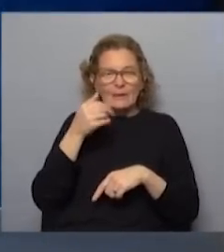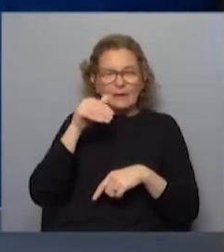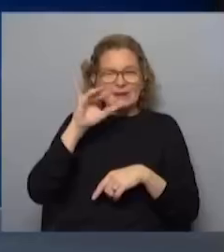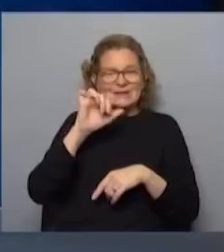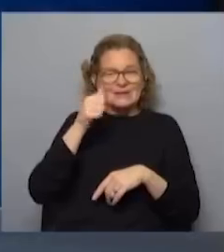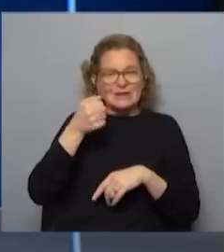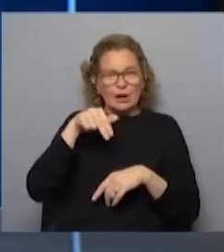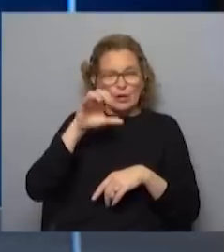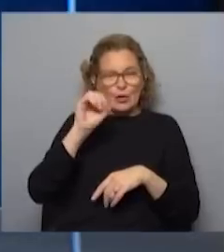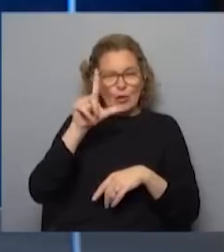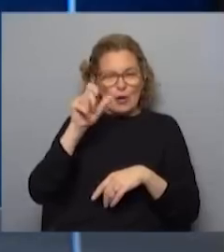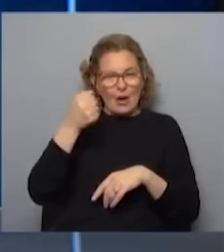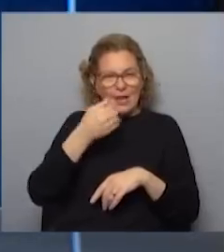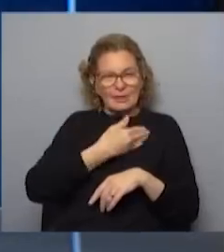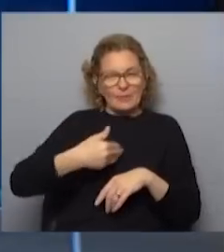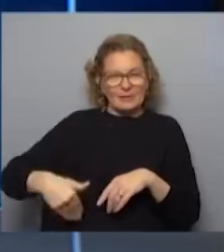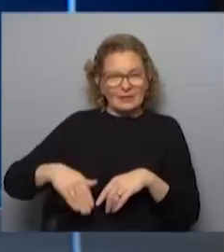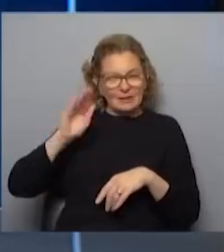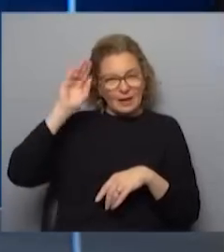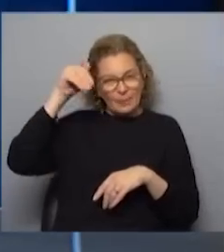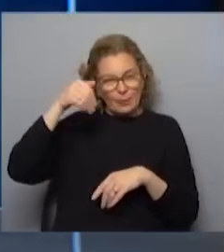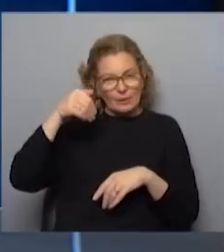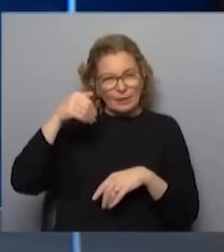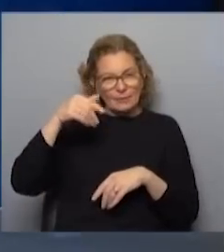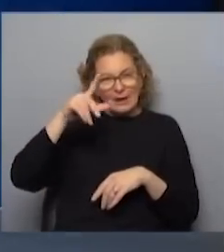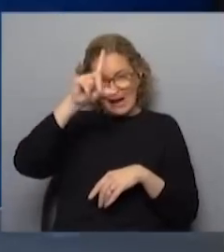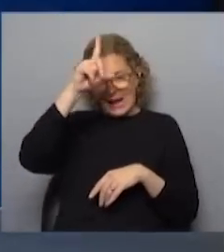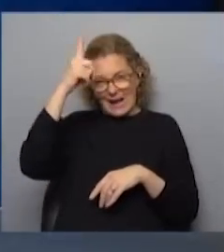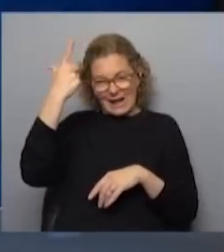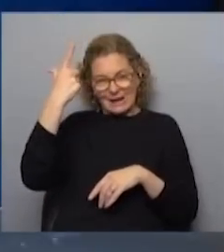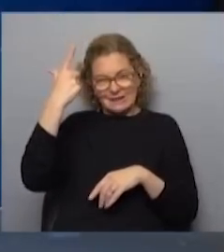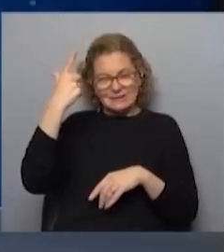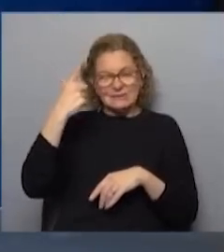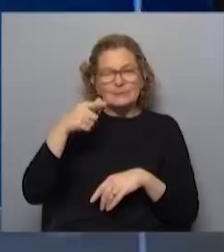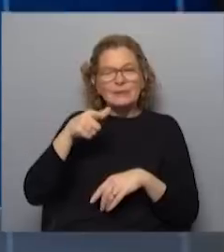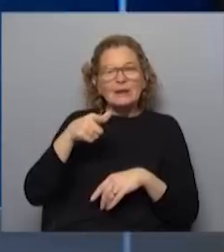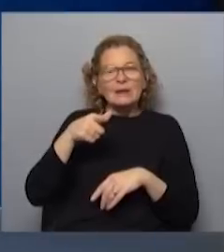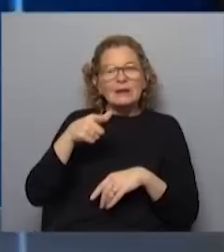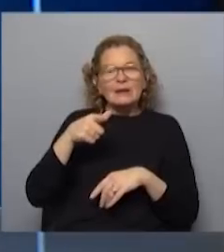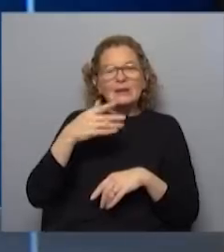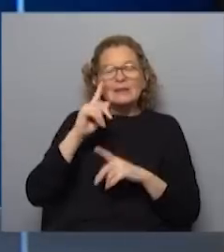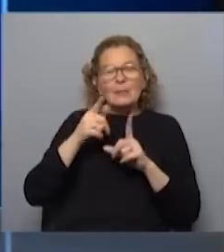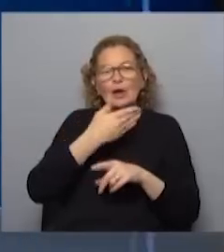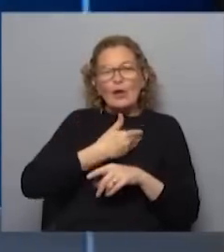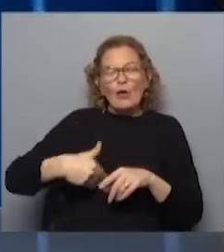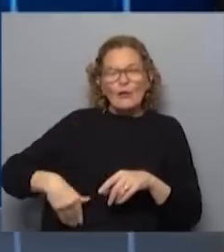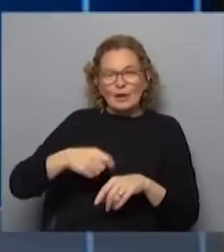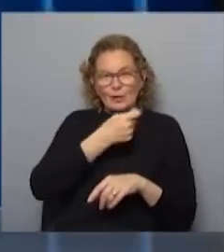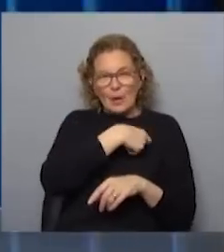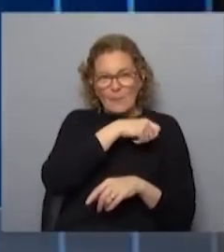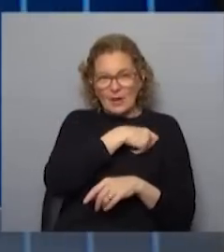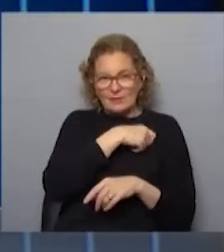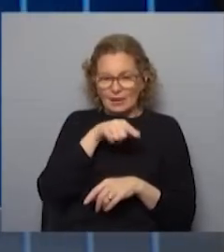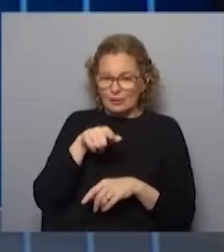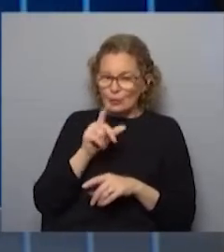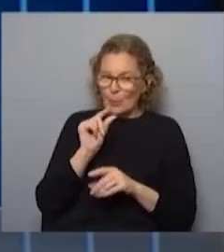llanola del presidente de la república le hace la calle Herrera y también del gobierno español y esto no es poca